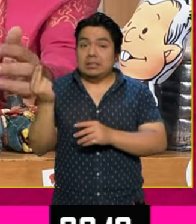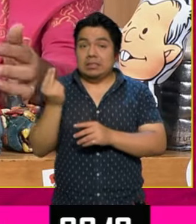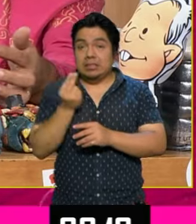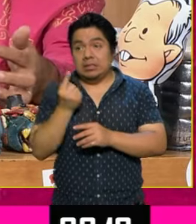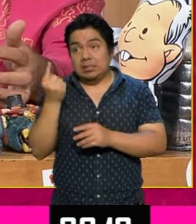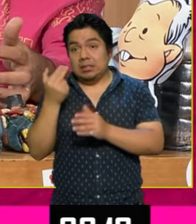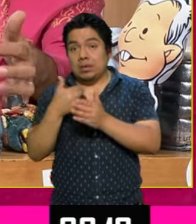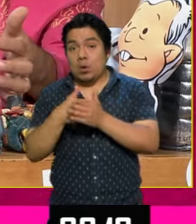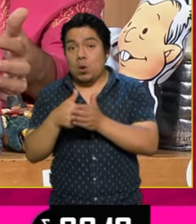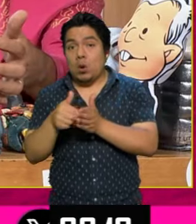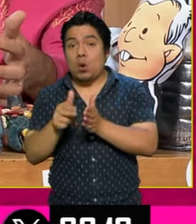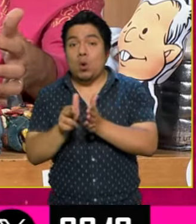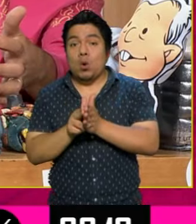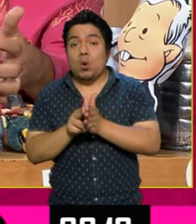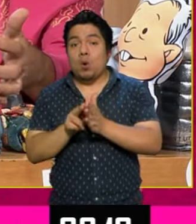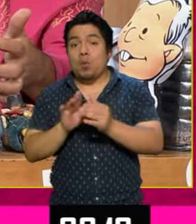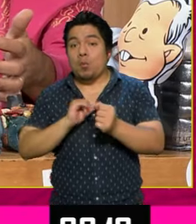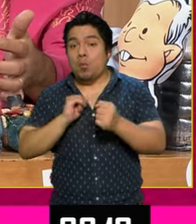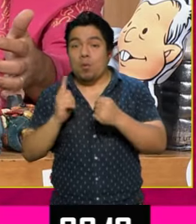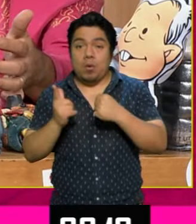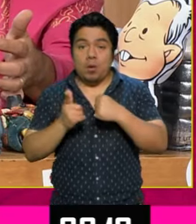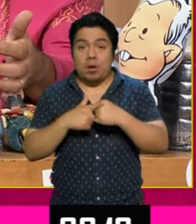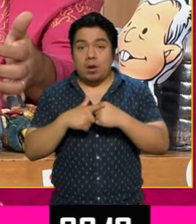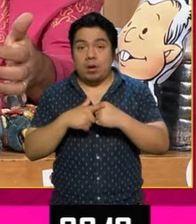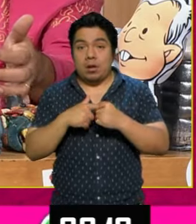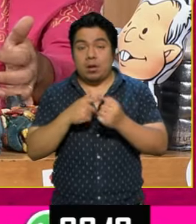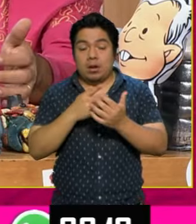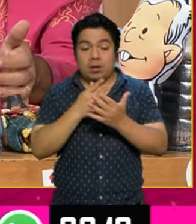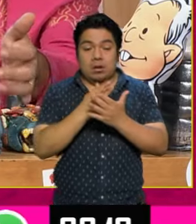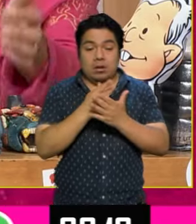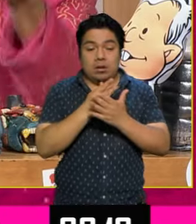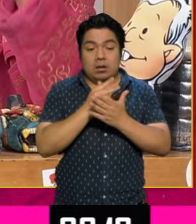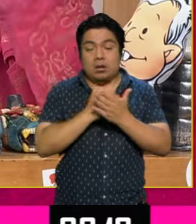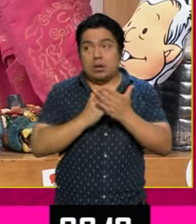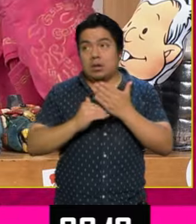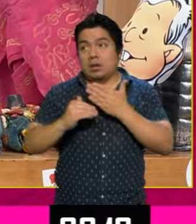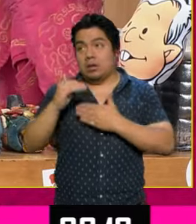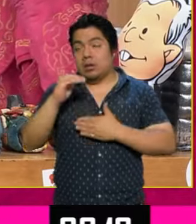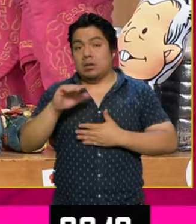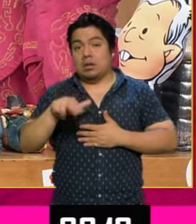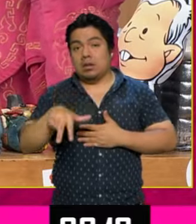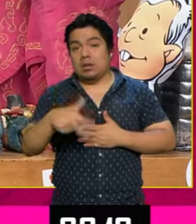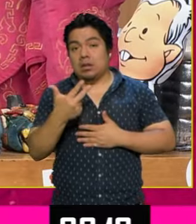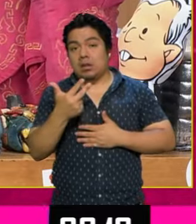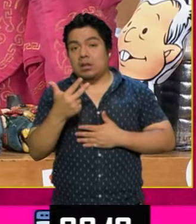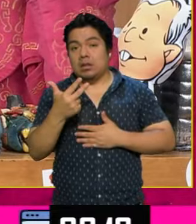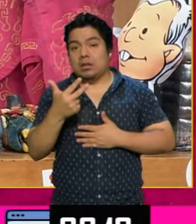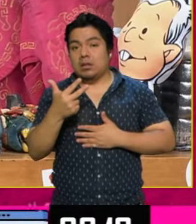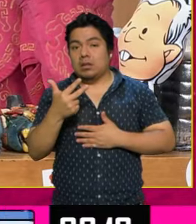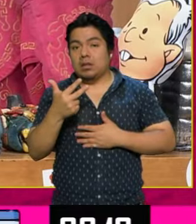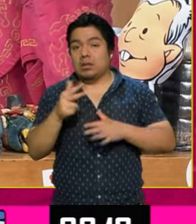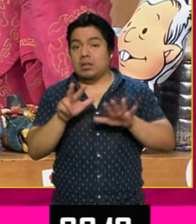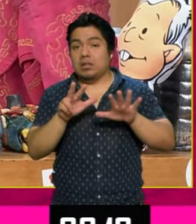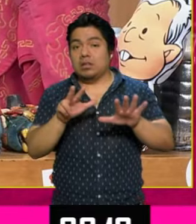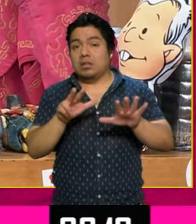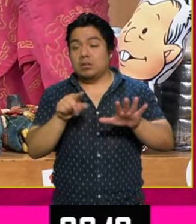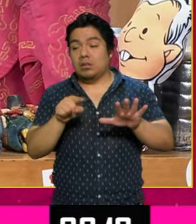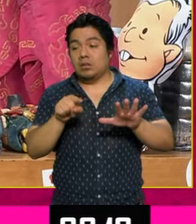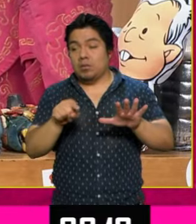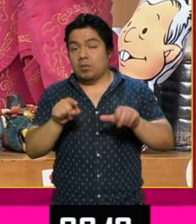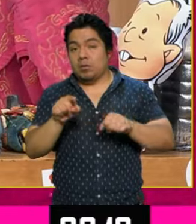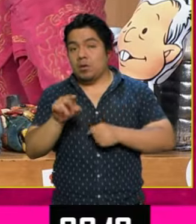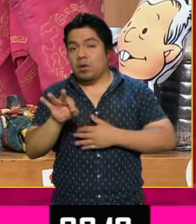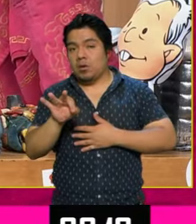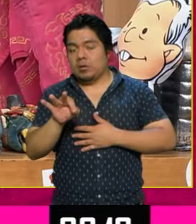nomás surge el atentado y luego el peso se va otra vez a 18.40. Sí, pues sí. Entonces, a ver, habría que ver. Oiga, tenemos a